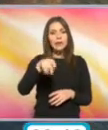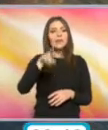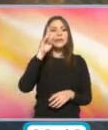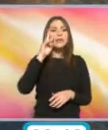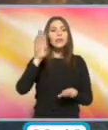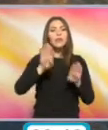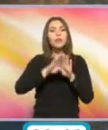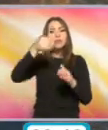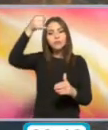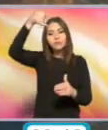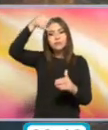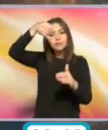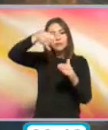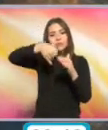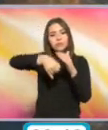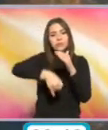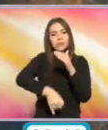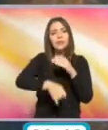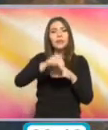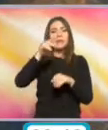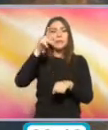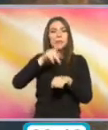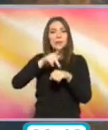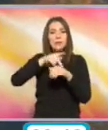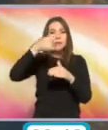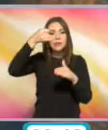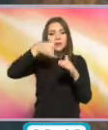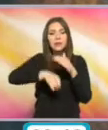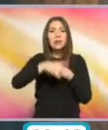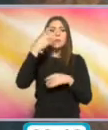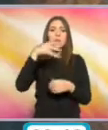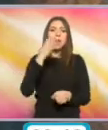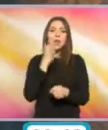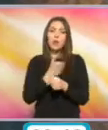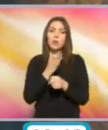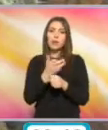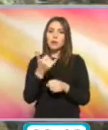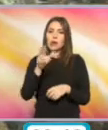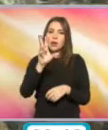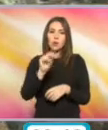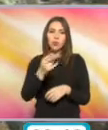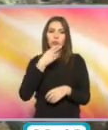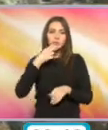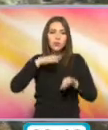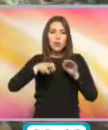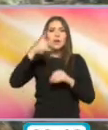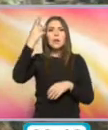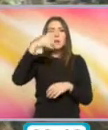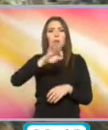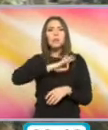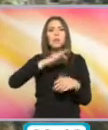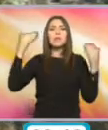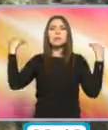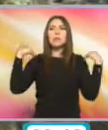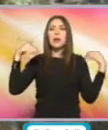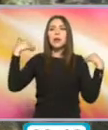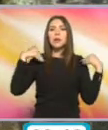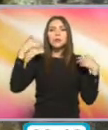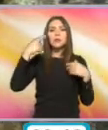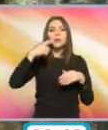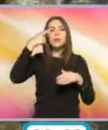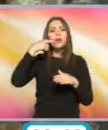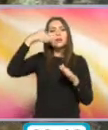ver qué sucedía. Obviamente ya no se está explotando esta mina, pero está abierta al Pero público. te dan un tour, ¿no? Te dan ¡Qué un tour. belleza! Hay